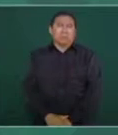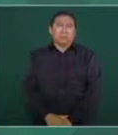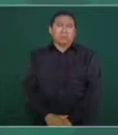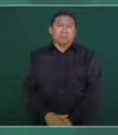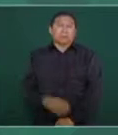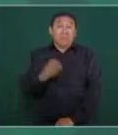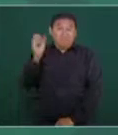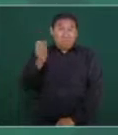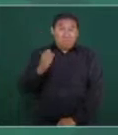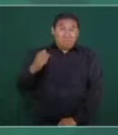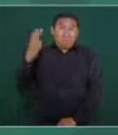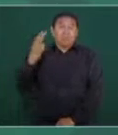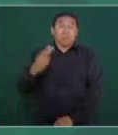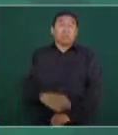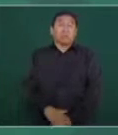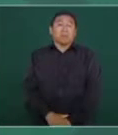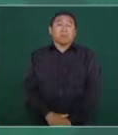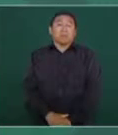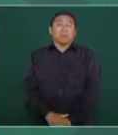Afortunadamente,